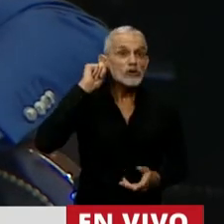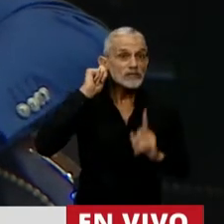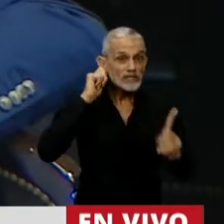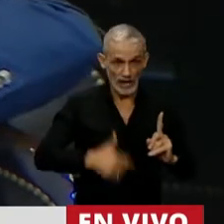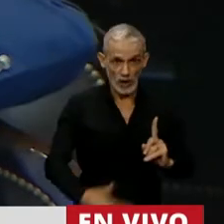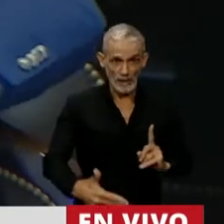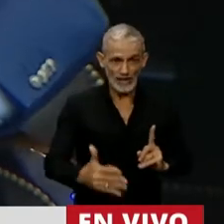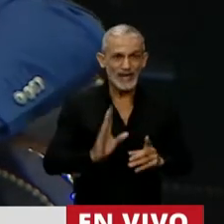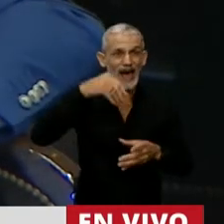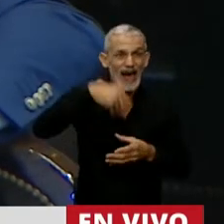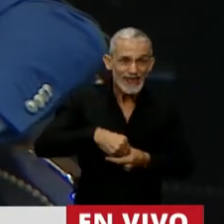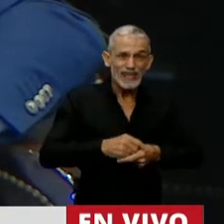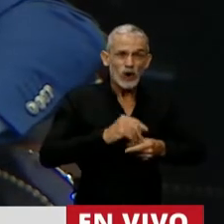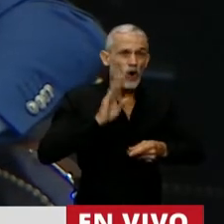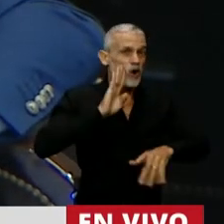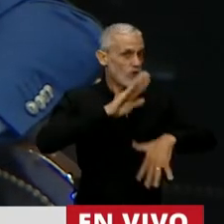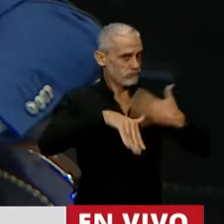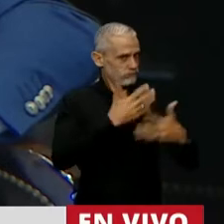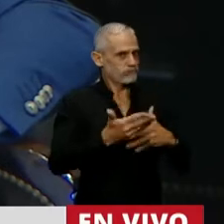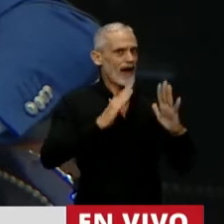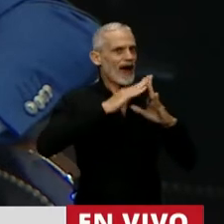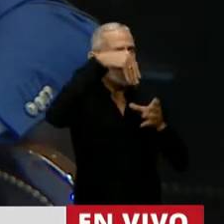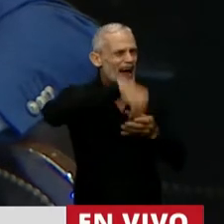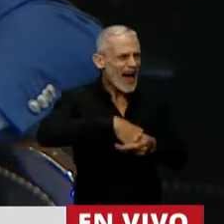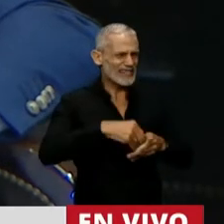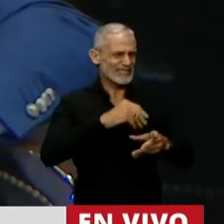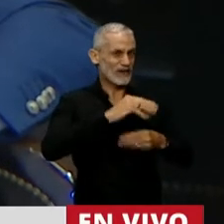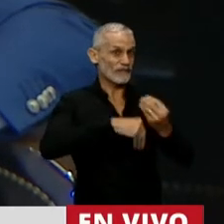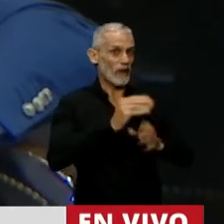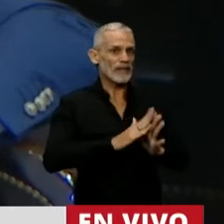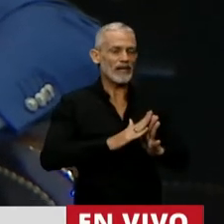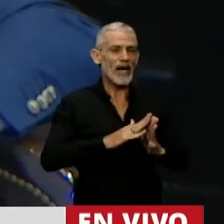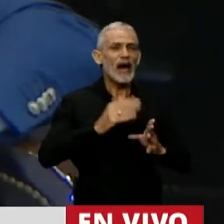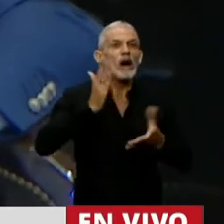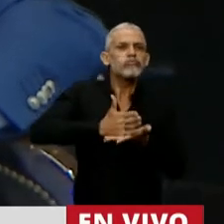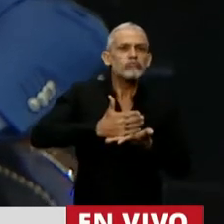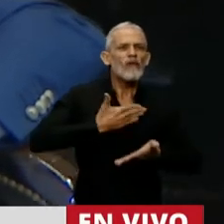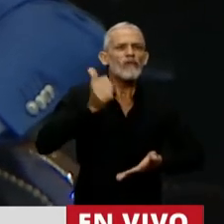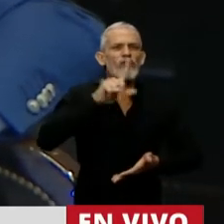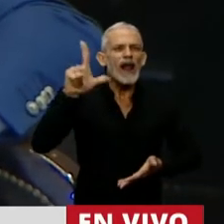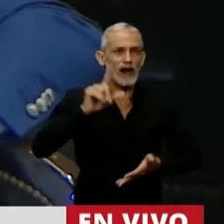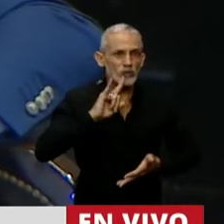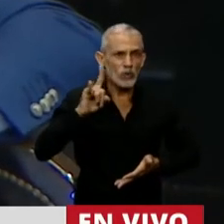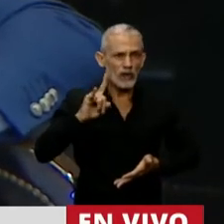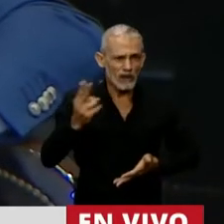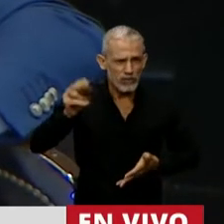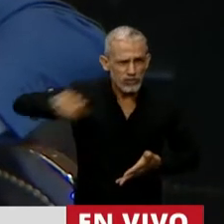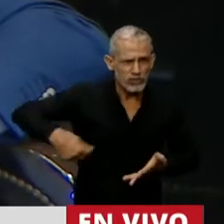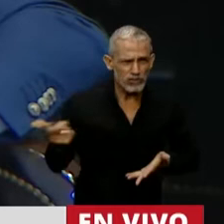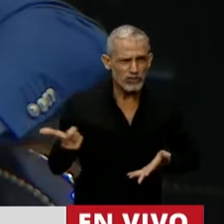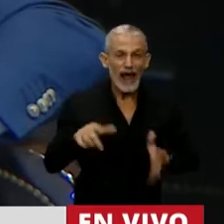embarazada dentro de su propio entorno familiar y el fallo fall en tucumán es letra muerta y la ley de